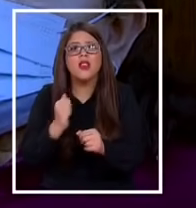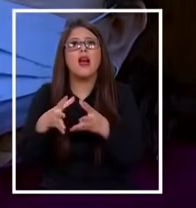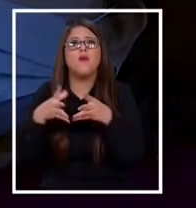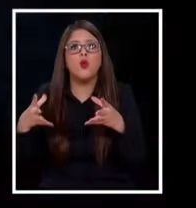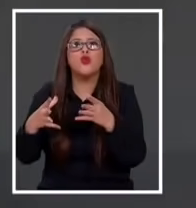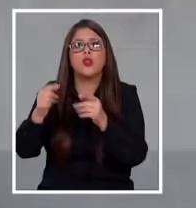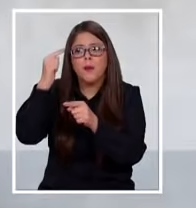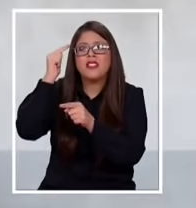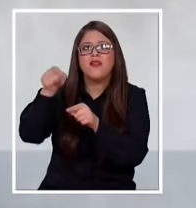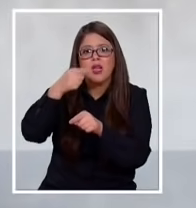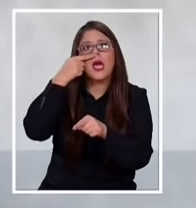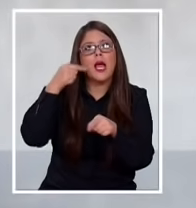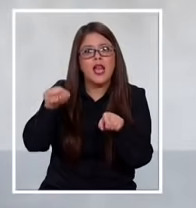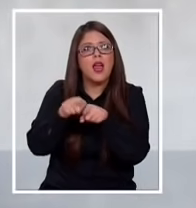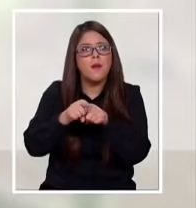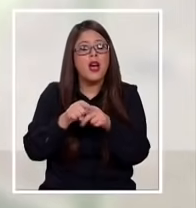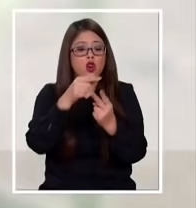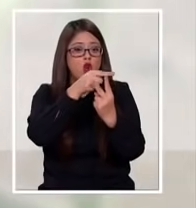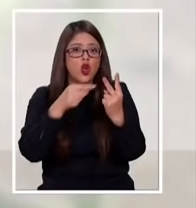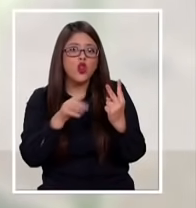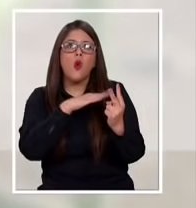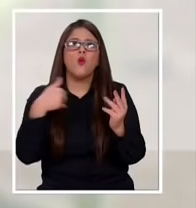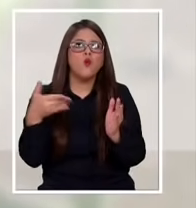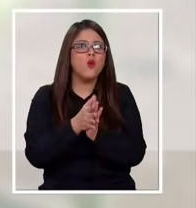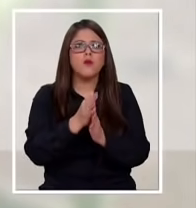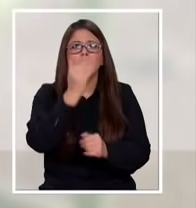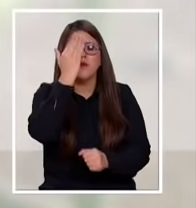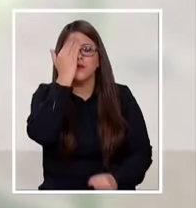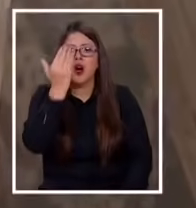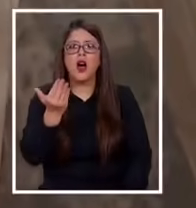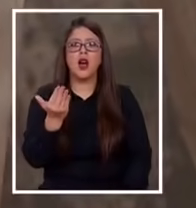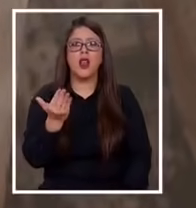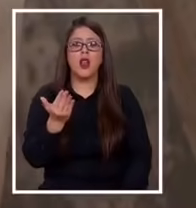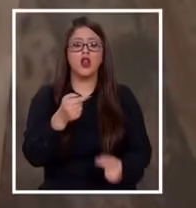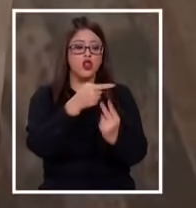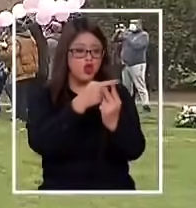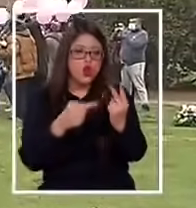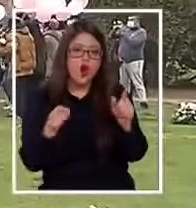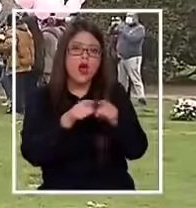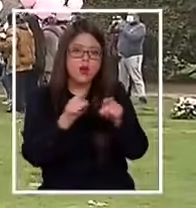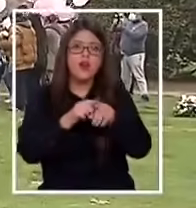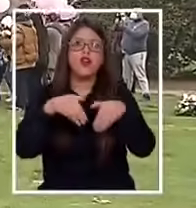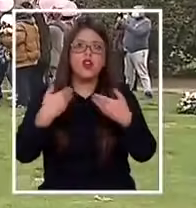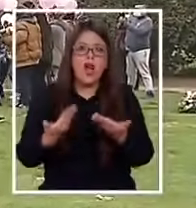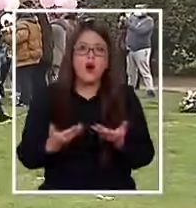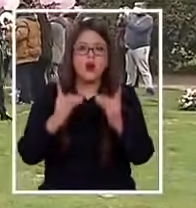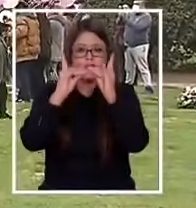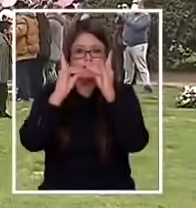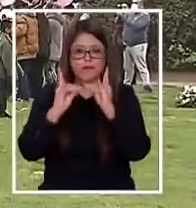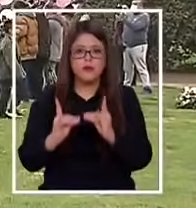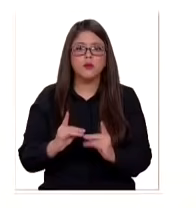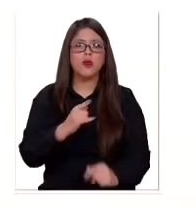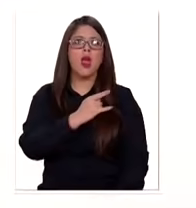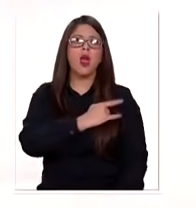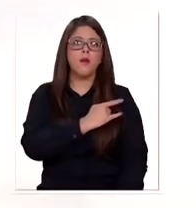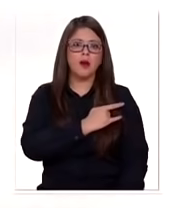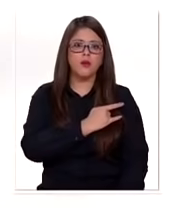verdadero hermano. Dos hermanos asesinados de la manera más brutal, dos hermanos que hoy descansan en un cementerio de